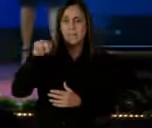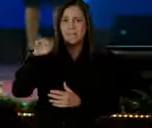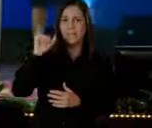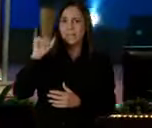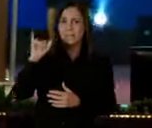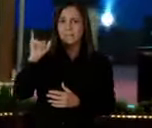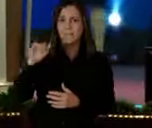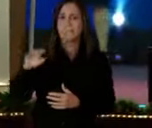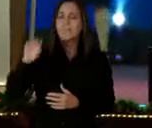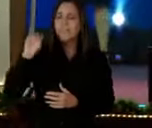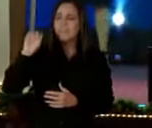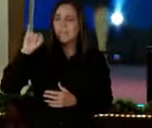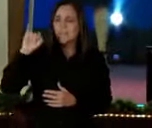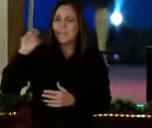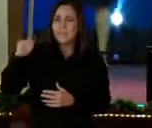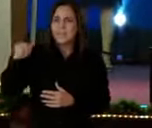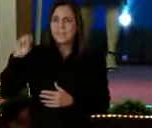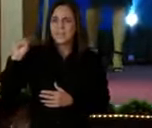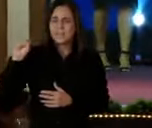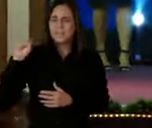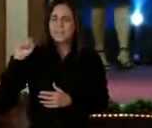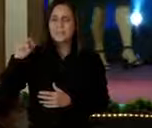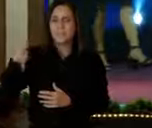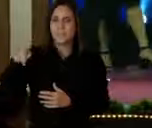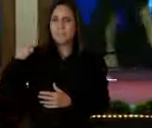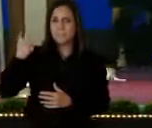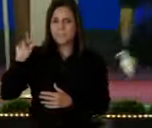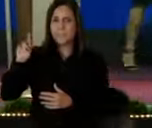Inspira también. Gracias. Pueden sentarse.